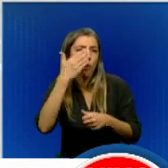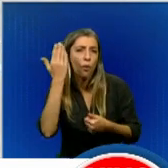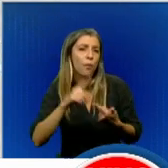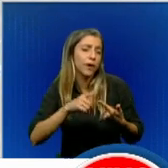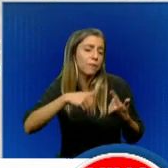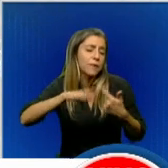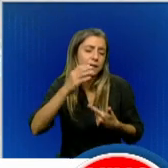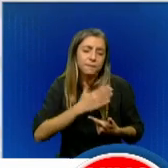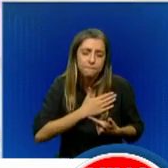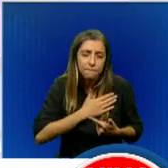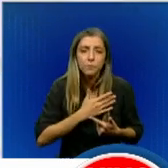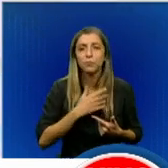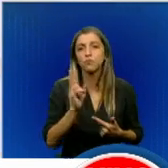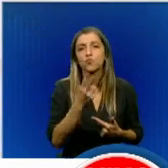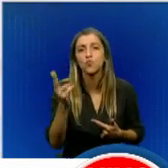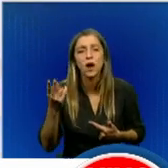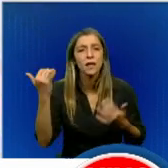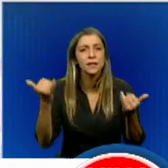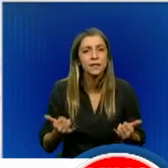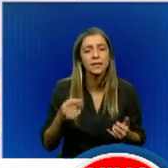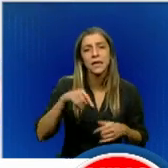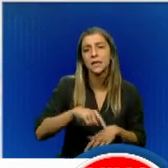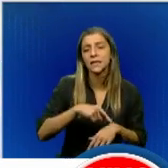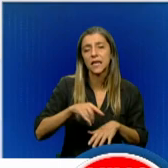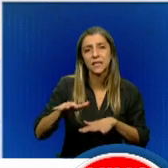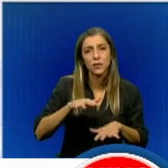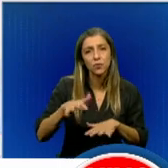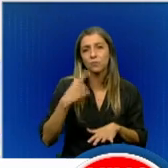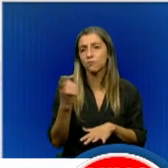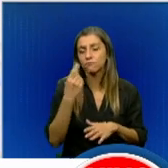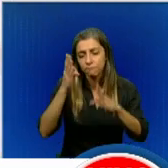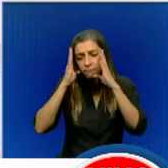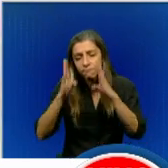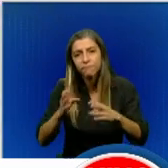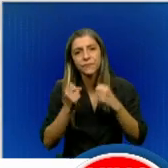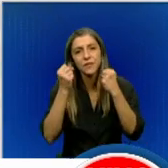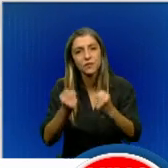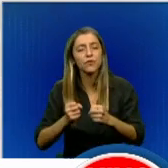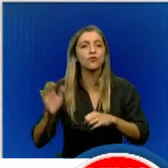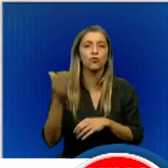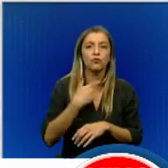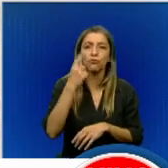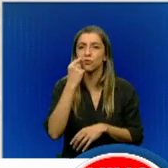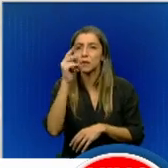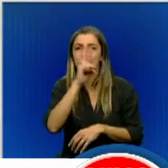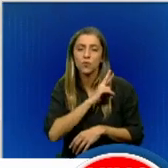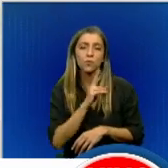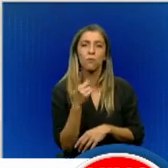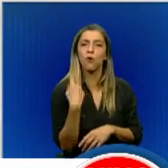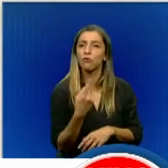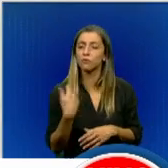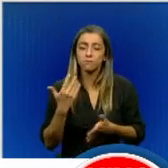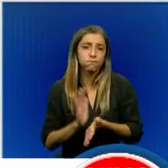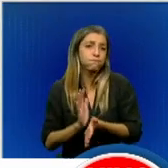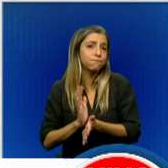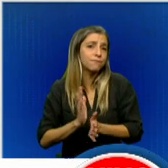exige esfuerzos y compromisos y responsabilidad de todos y todas nosotros como miembros de la comunidad